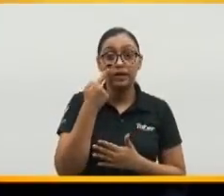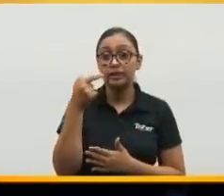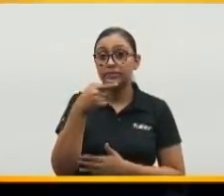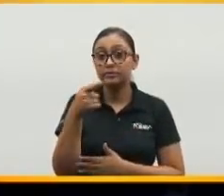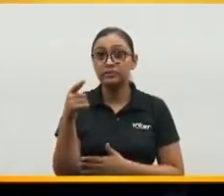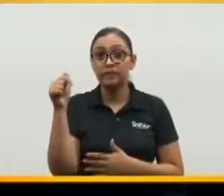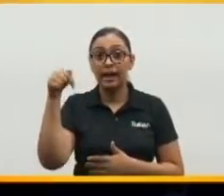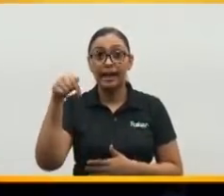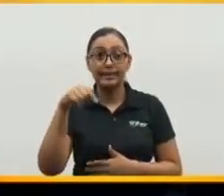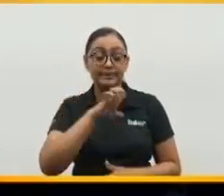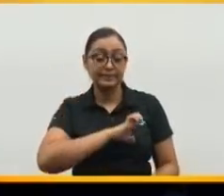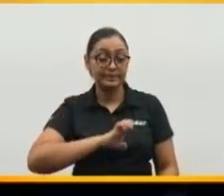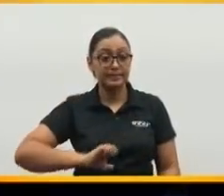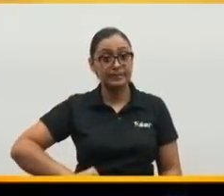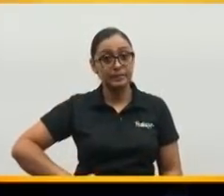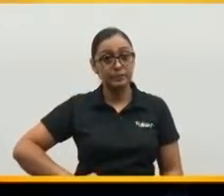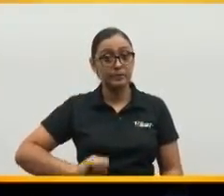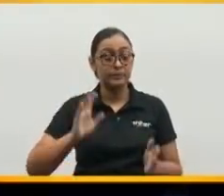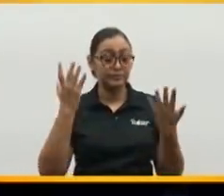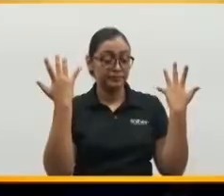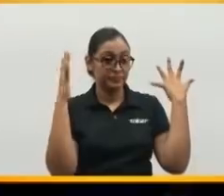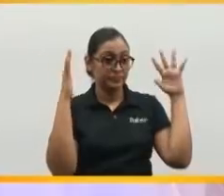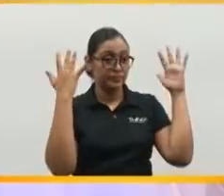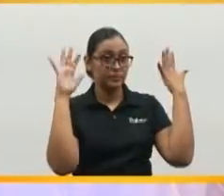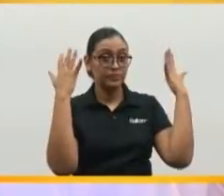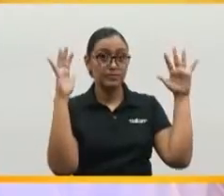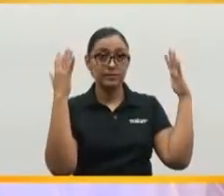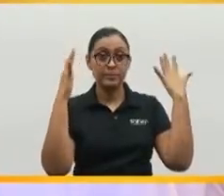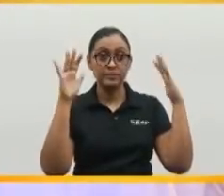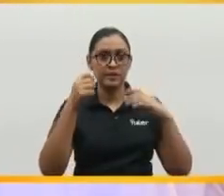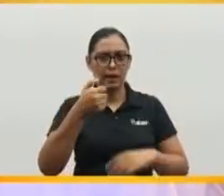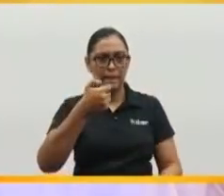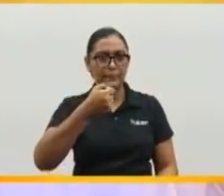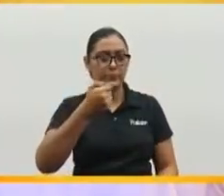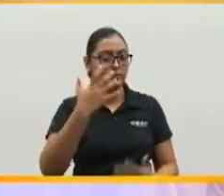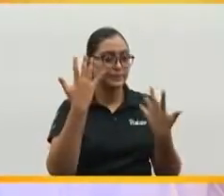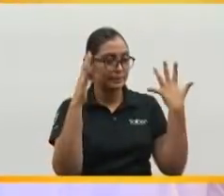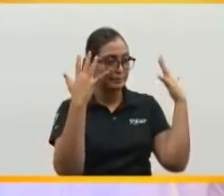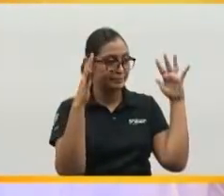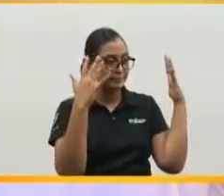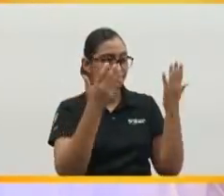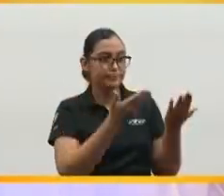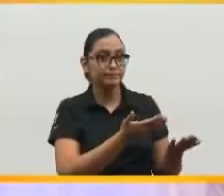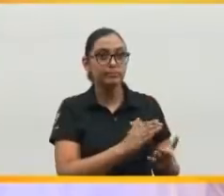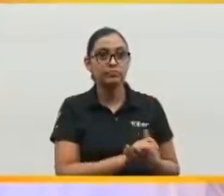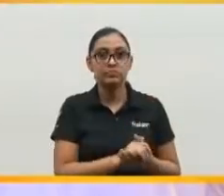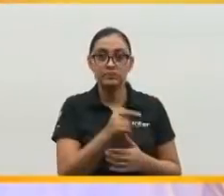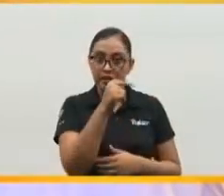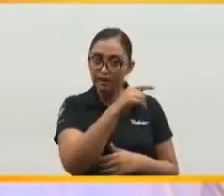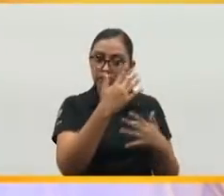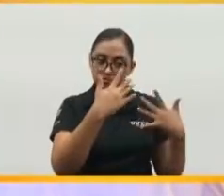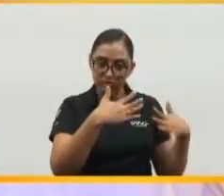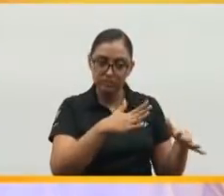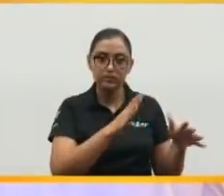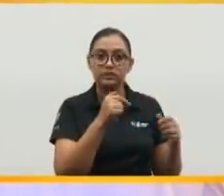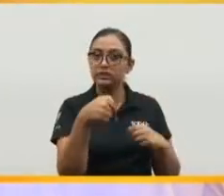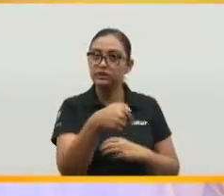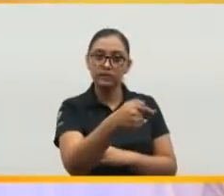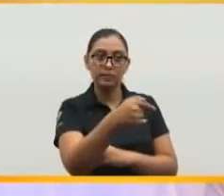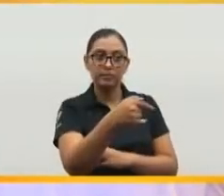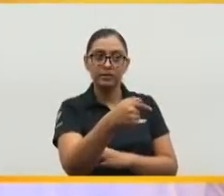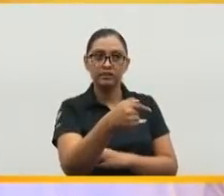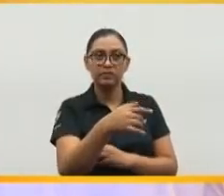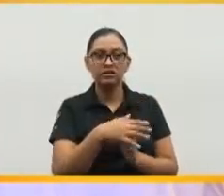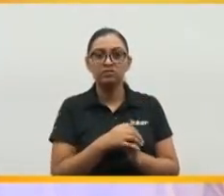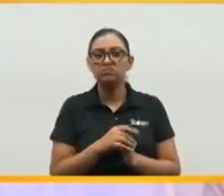país, El Salvador, tanto el ejército? Ahí están, hermano. Ahí están, hermano. bien o mal, ahí están. No,